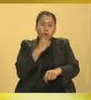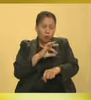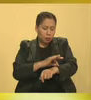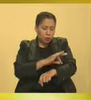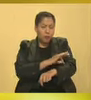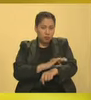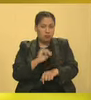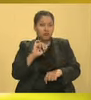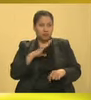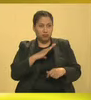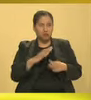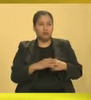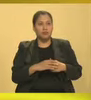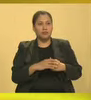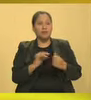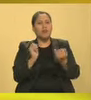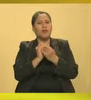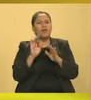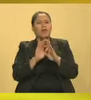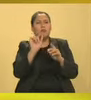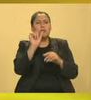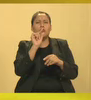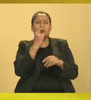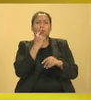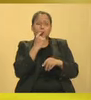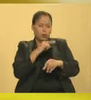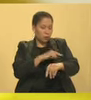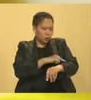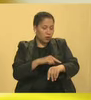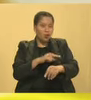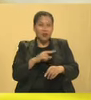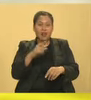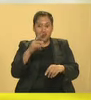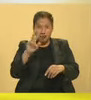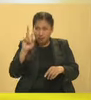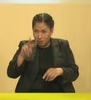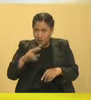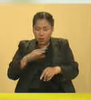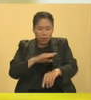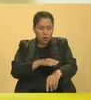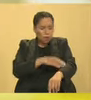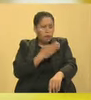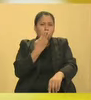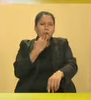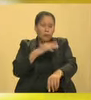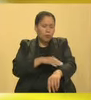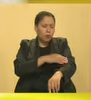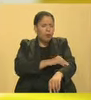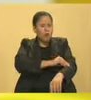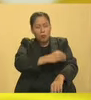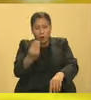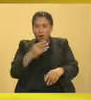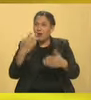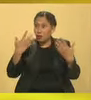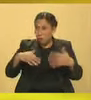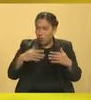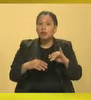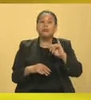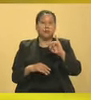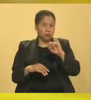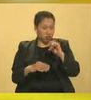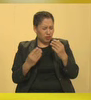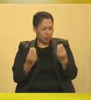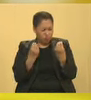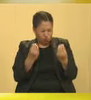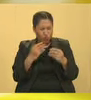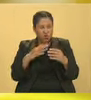unas ciertas enrojecimientos. ¿Y si es cierto que es de lo más doloroso? ¿No? Digo, es de lo más, sí, de lo más sí, efectivo. Sí. Pues mira, muy